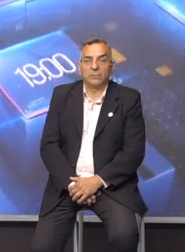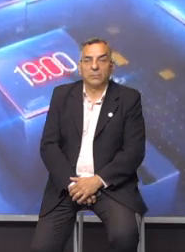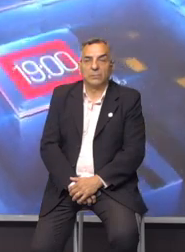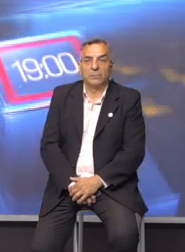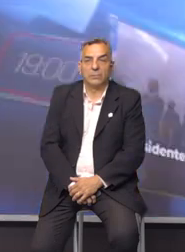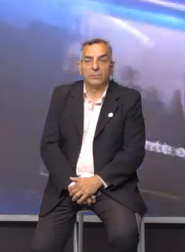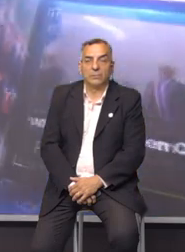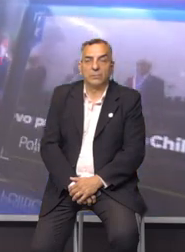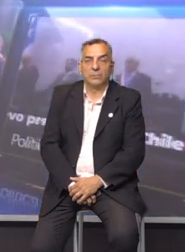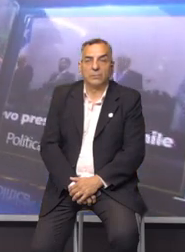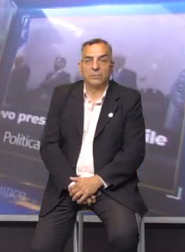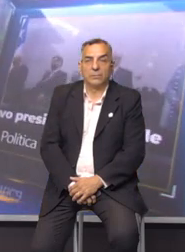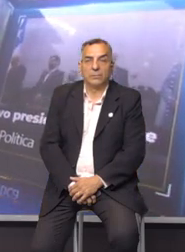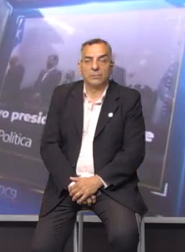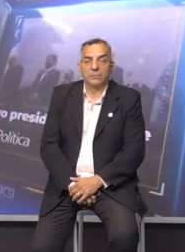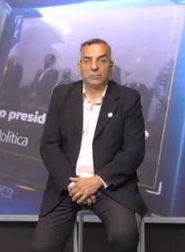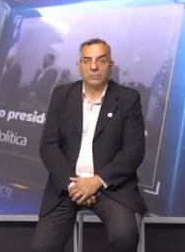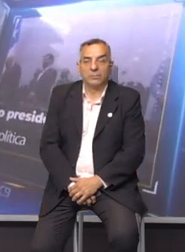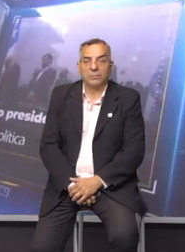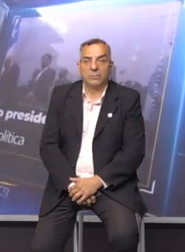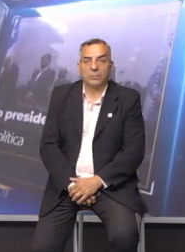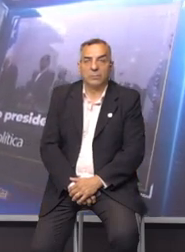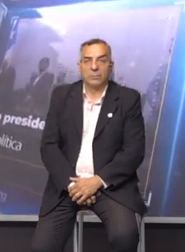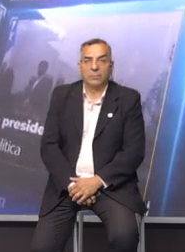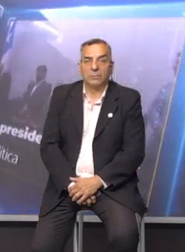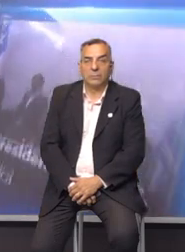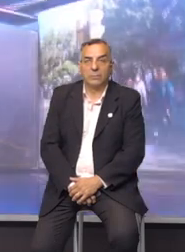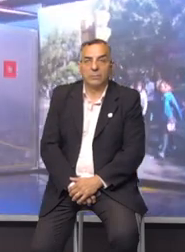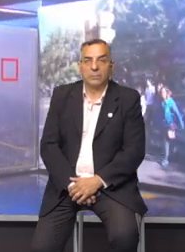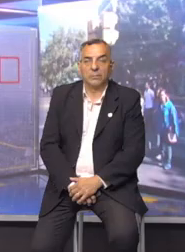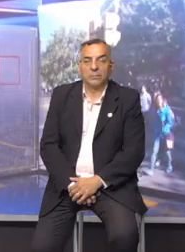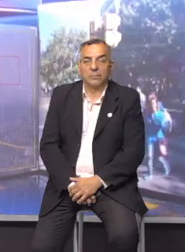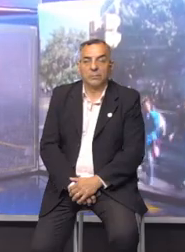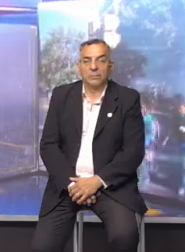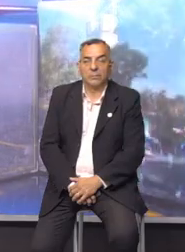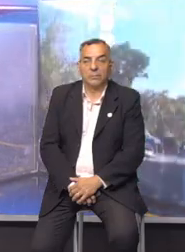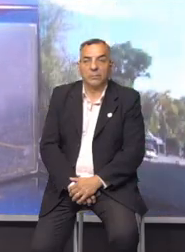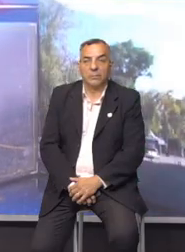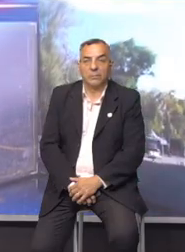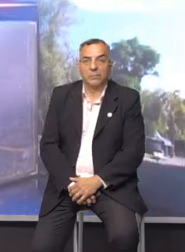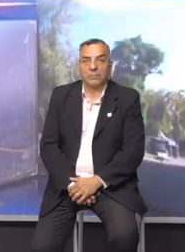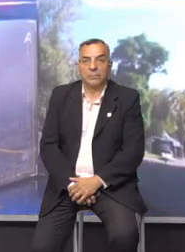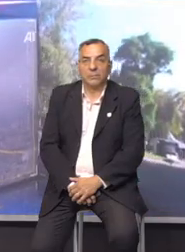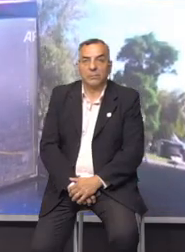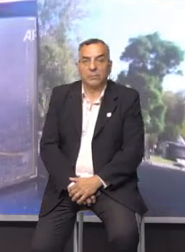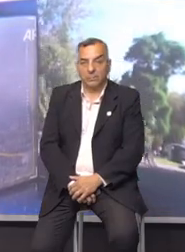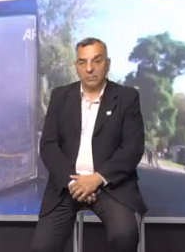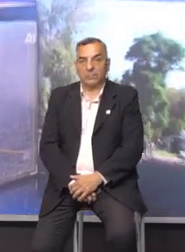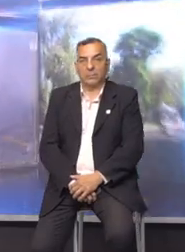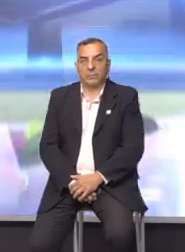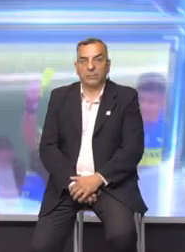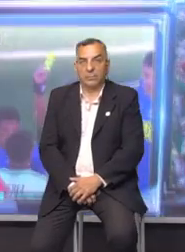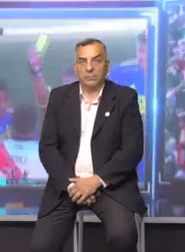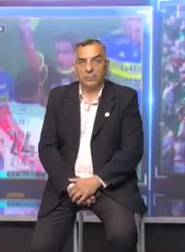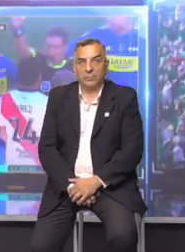pidiendo al gobierno alguna suerte de medida o de gesto en este sentido Pero insisto todo lo que tenga que ver con